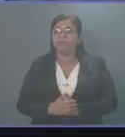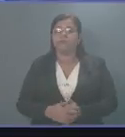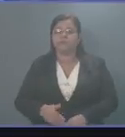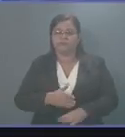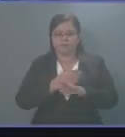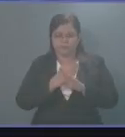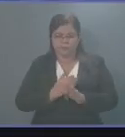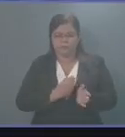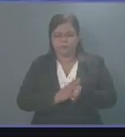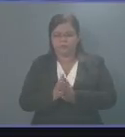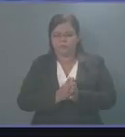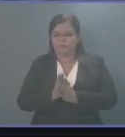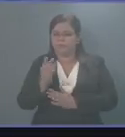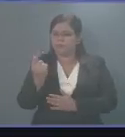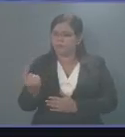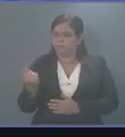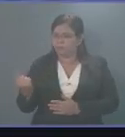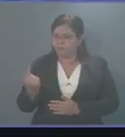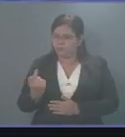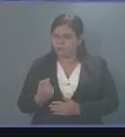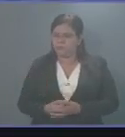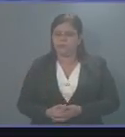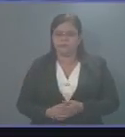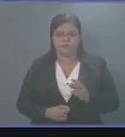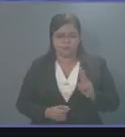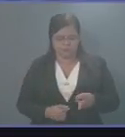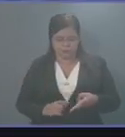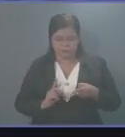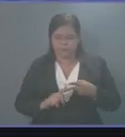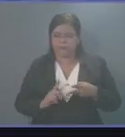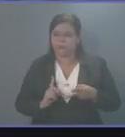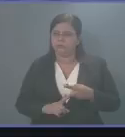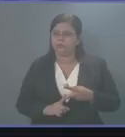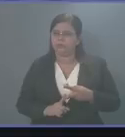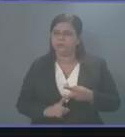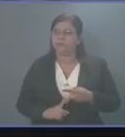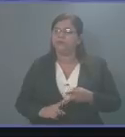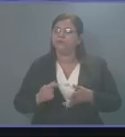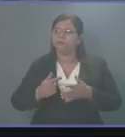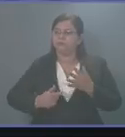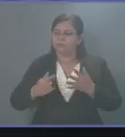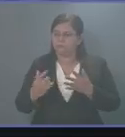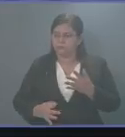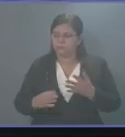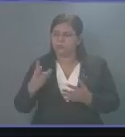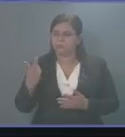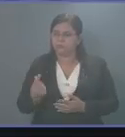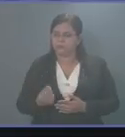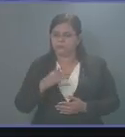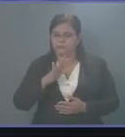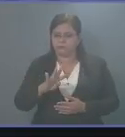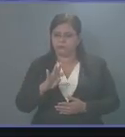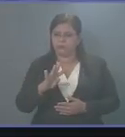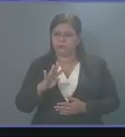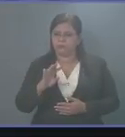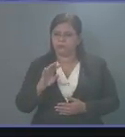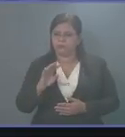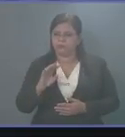el interés de los consumidores. 2. Que mediante decreto legislativo número